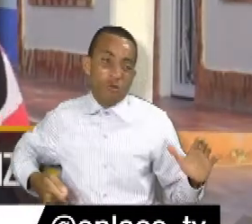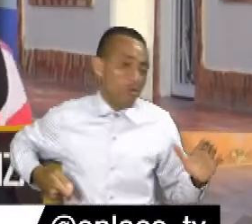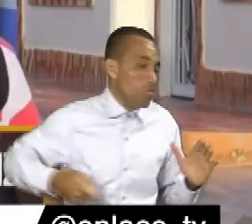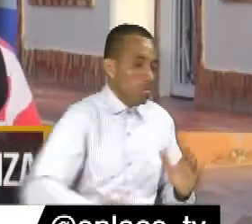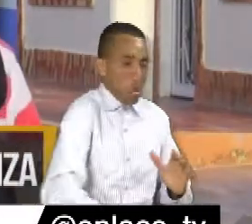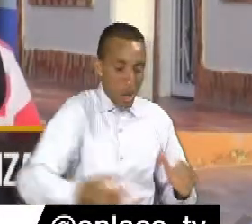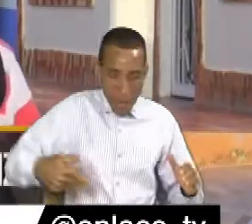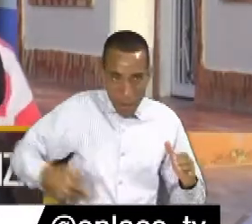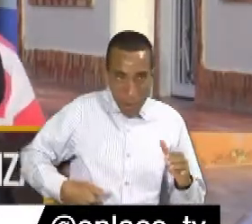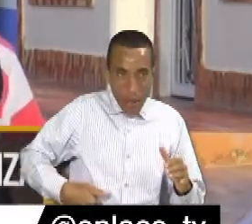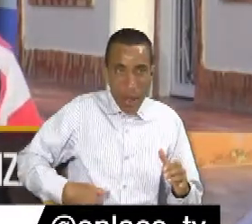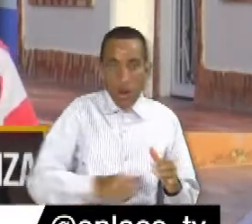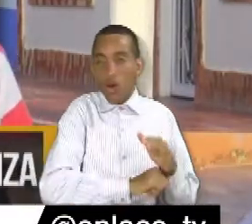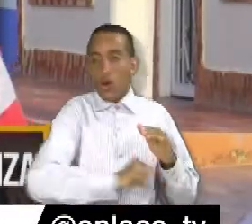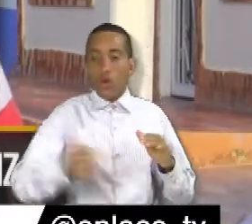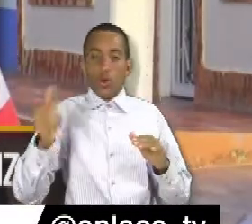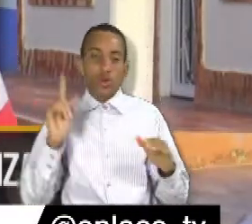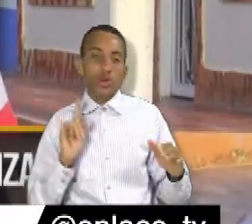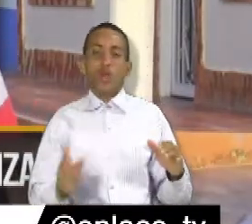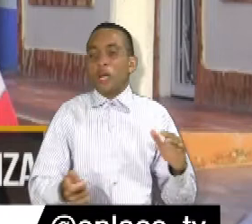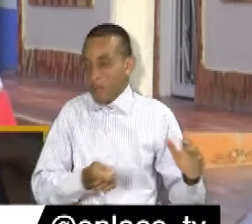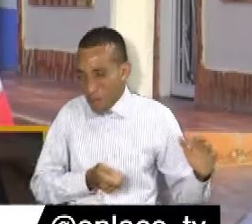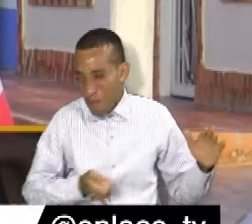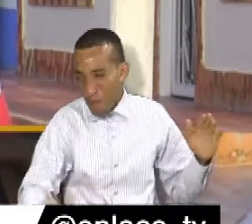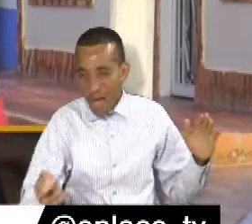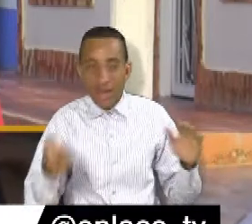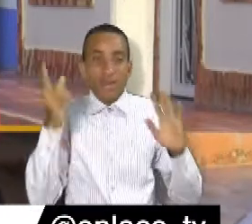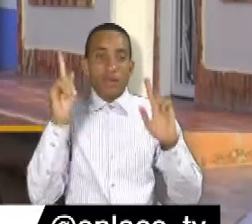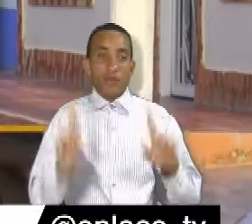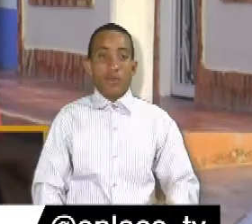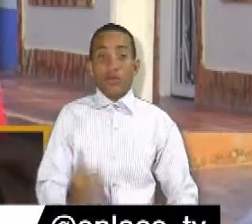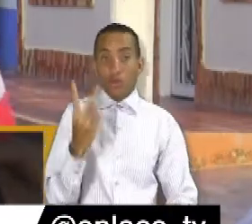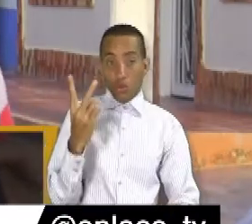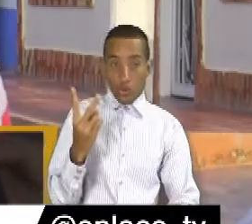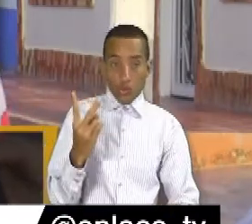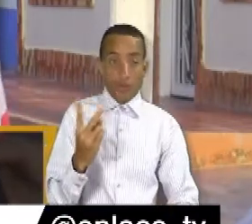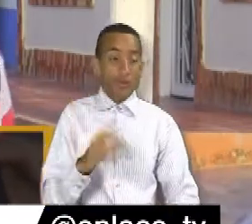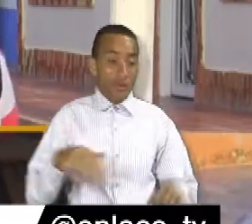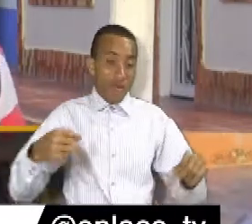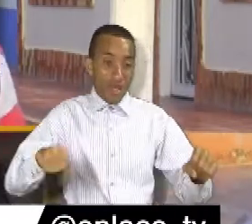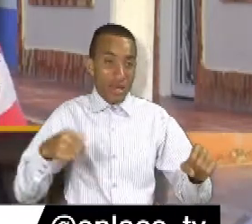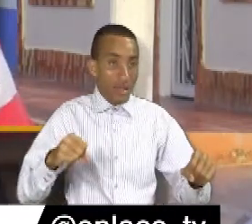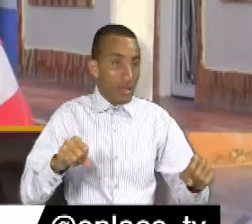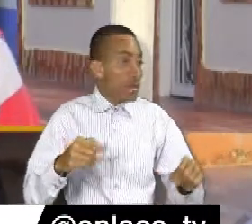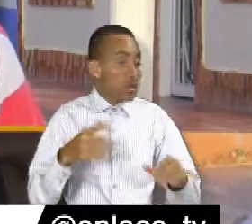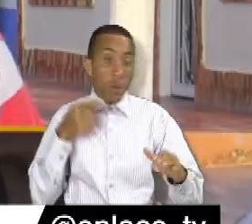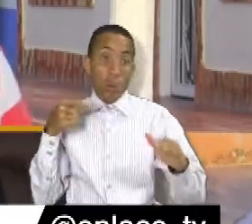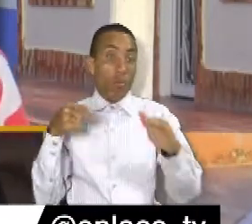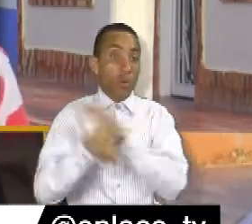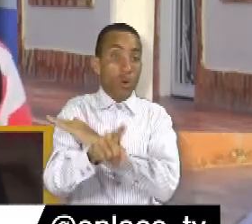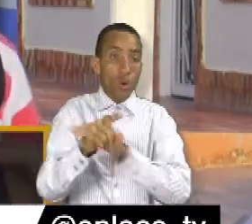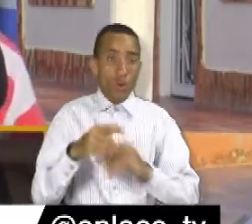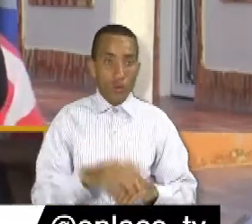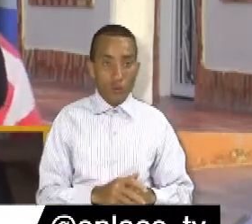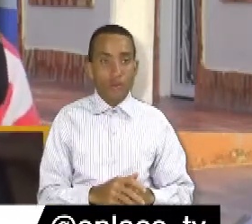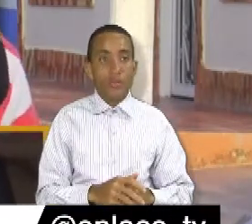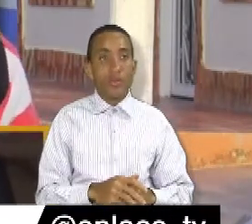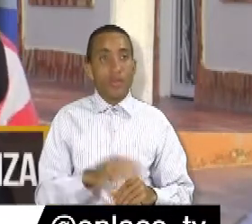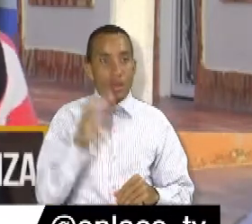también salió en el momento a defenderlo, y entonces el que iba manejando la moto, lógico, se escapó. Alcanzaron a